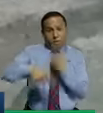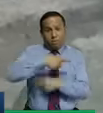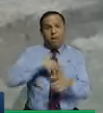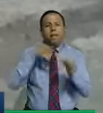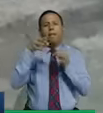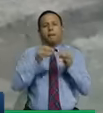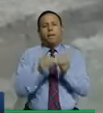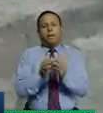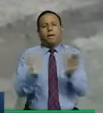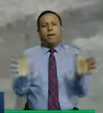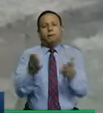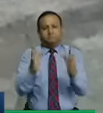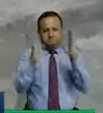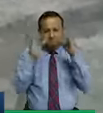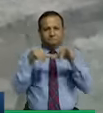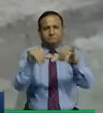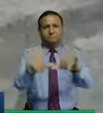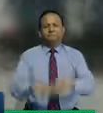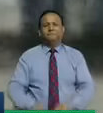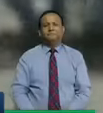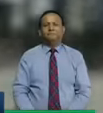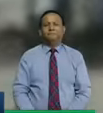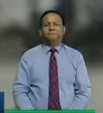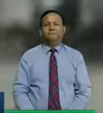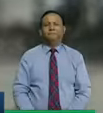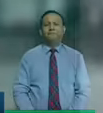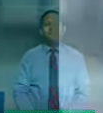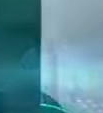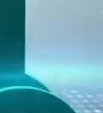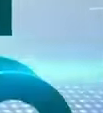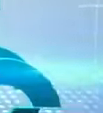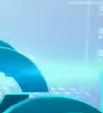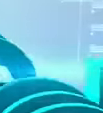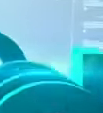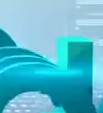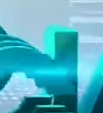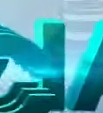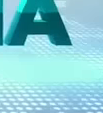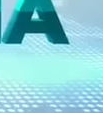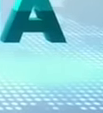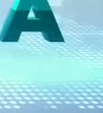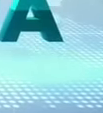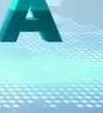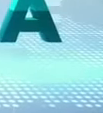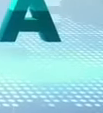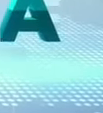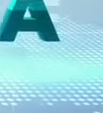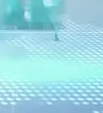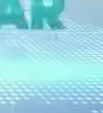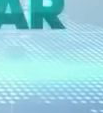pausa. Quédese con nosotros.